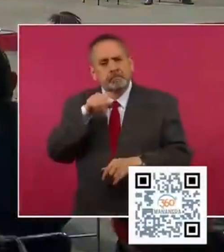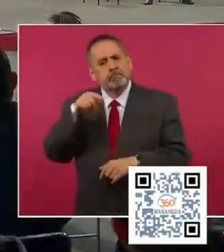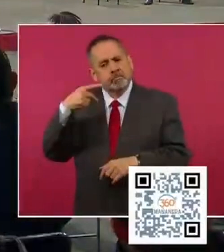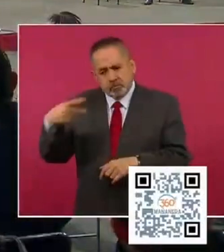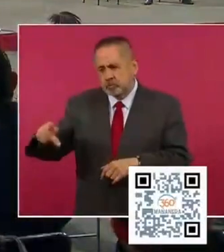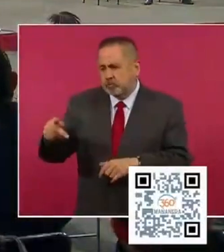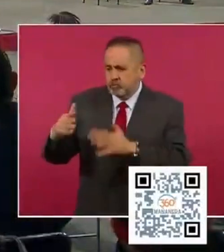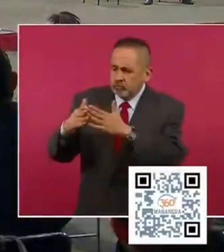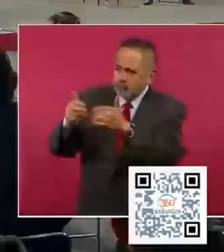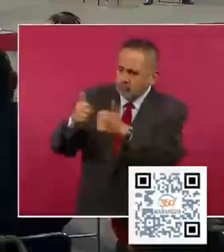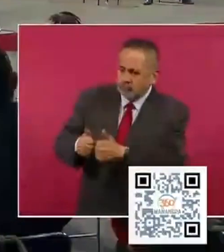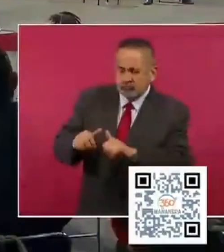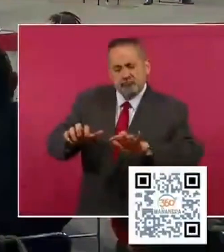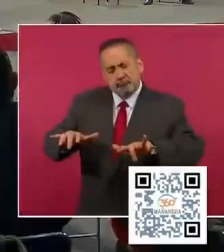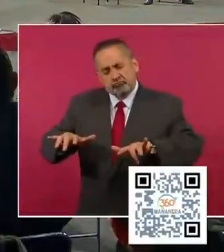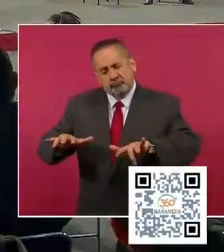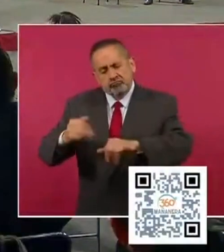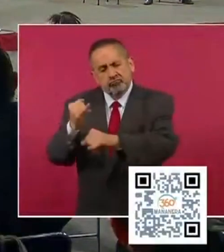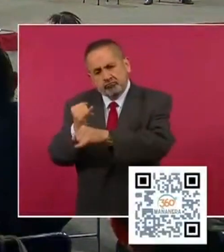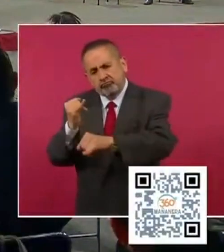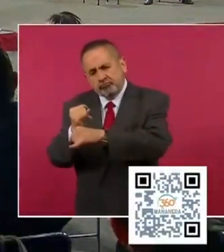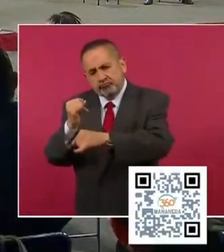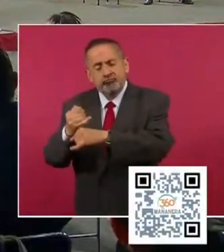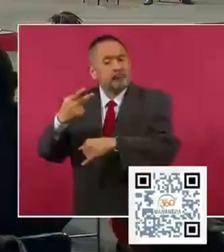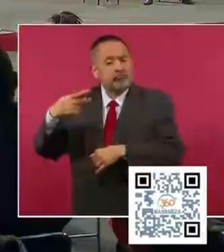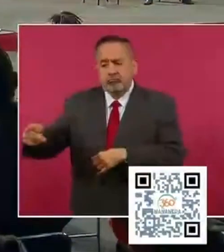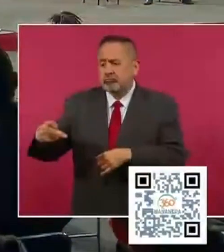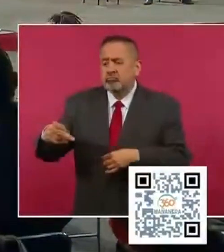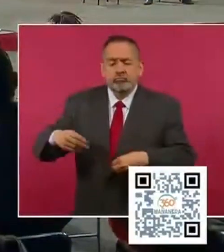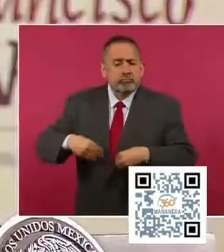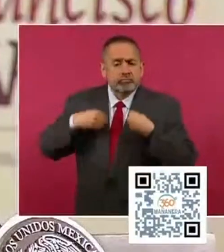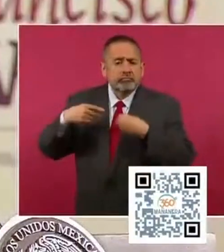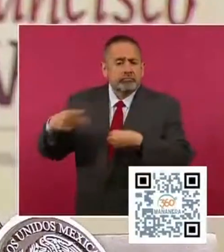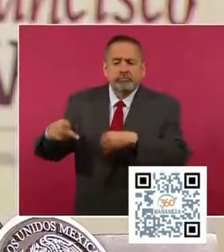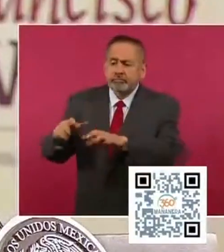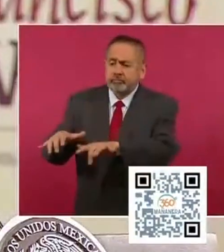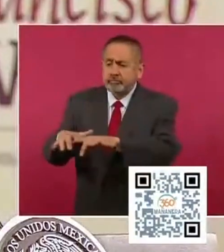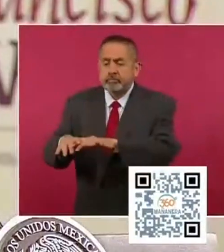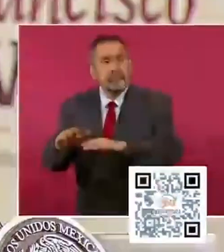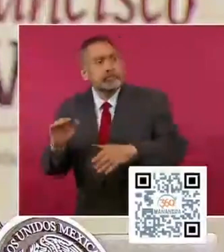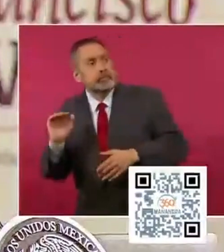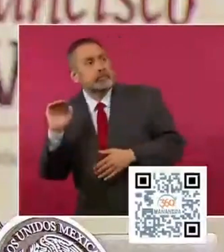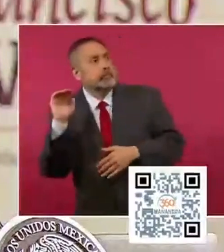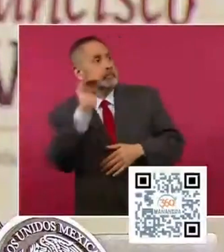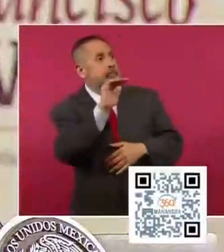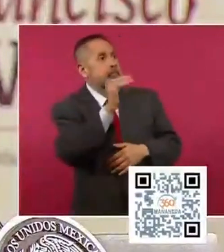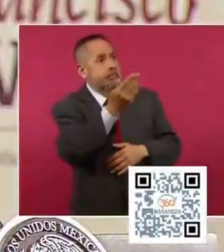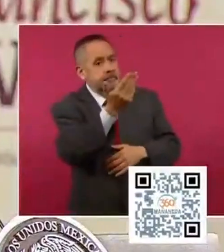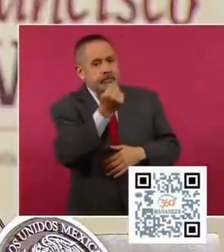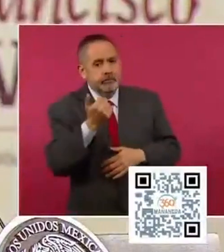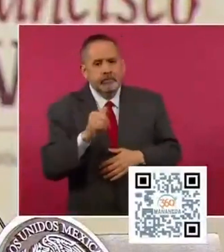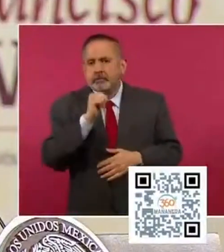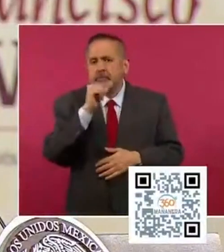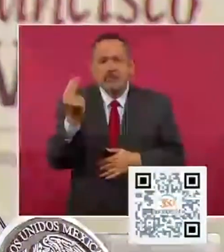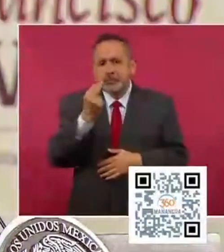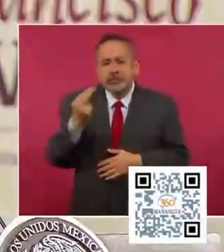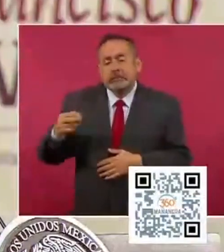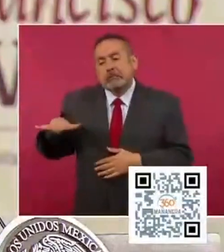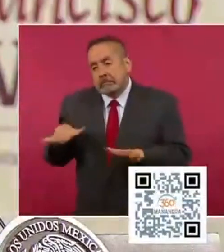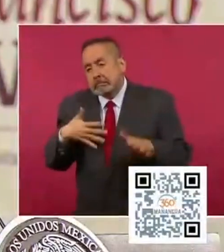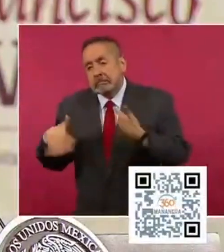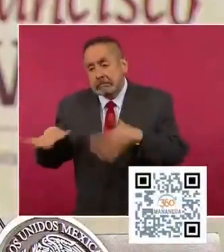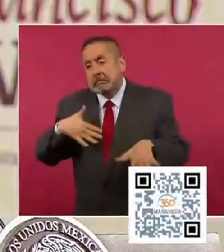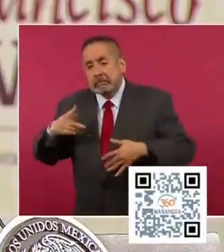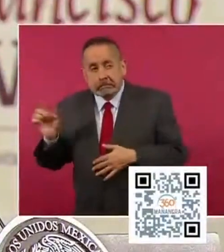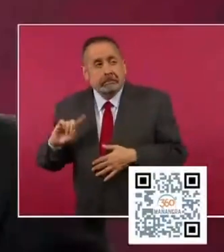puedan hacer un trámite documentado desde donde viven país de origen y no correr todos esos Ríos Es la